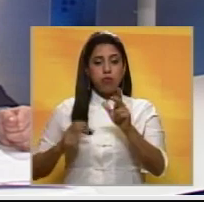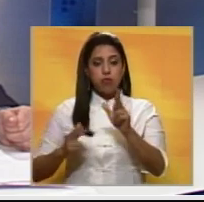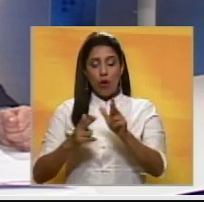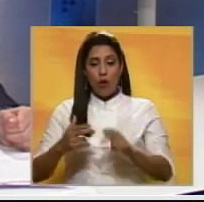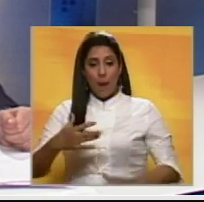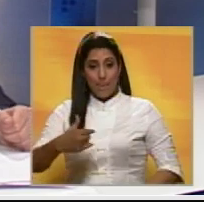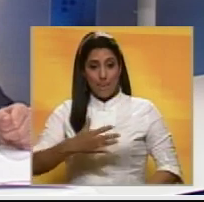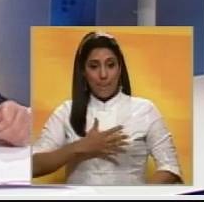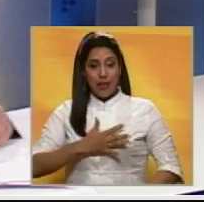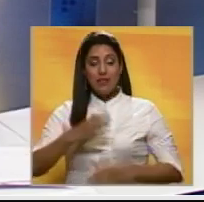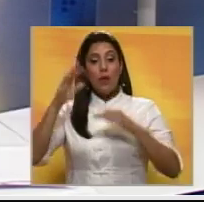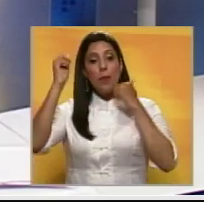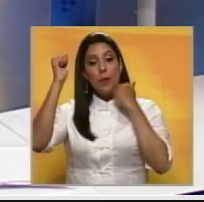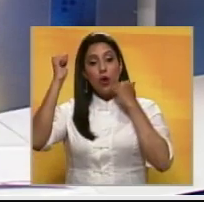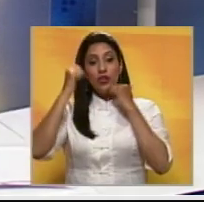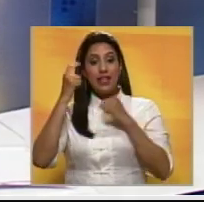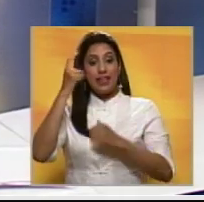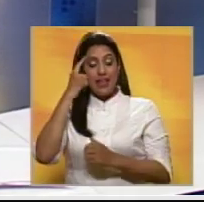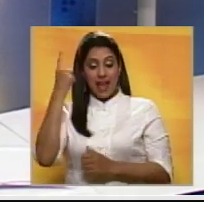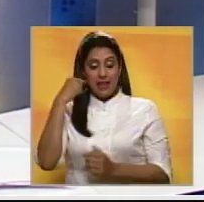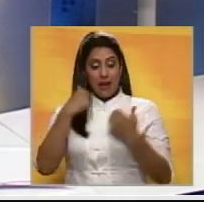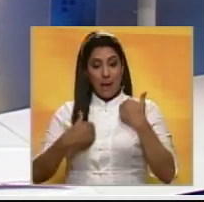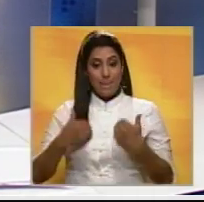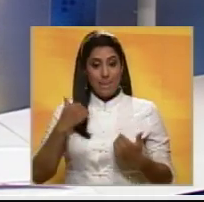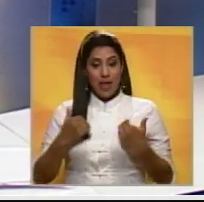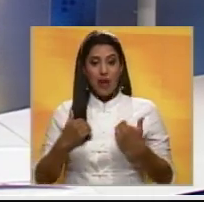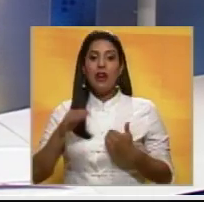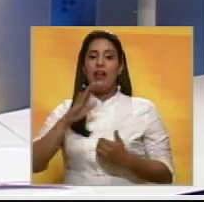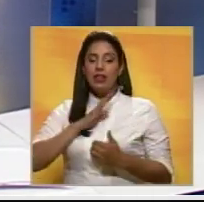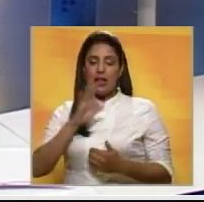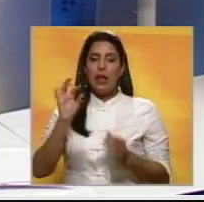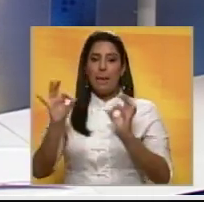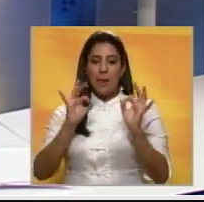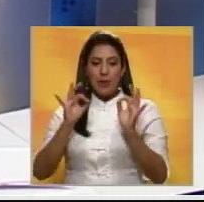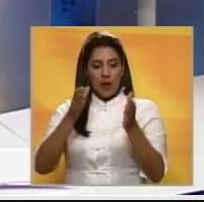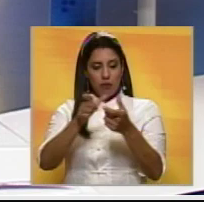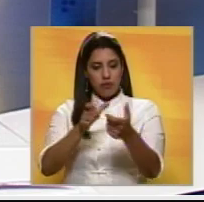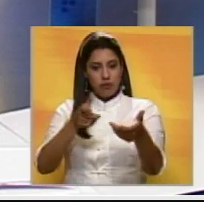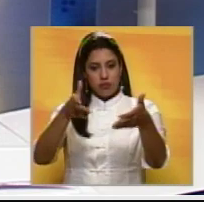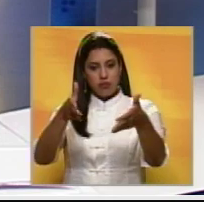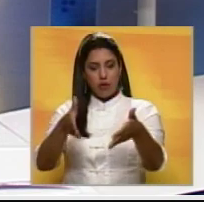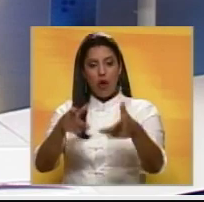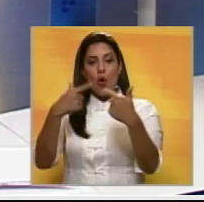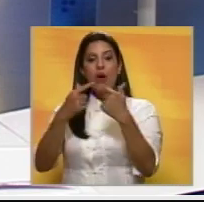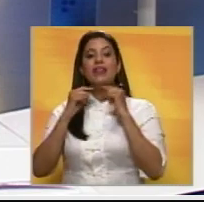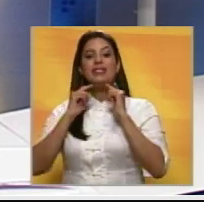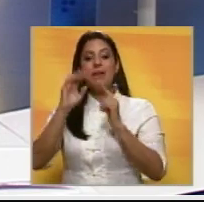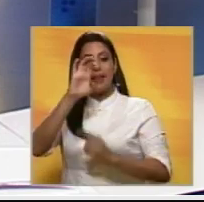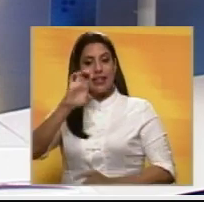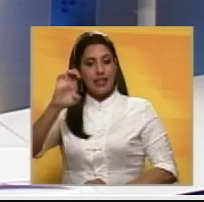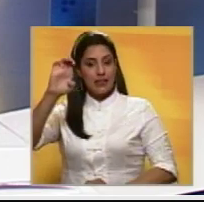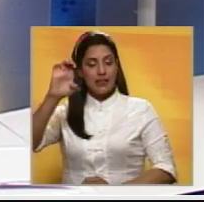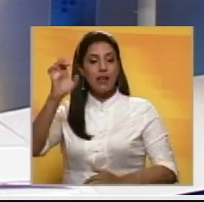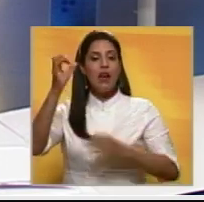en el pecho durante las manifestaciones de este miércoles, se encuentran preparando sus actos velatorios en el Cementerio del Este.